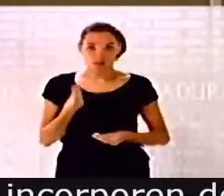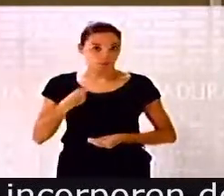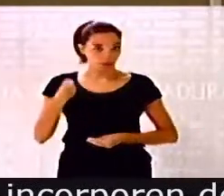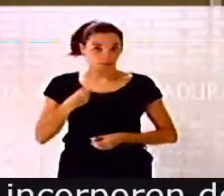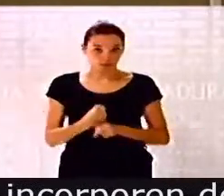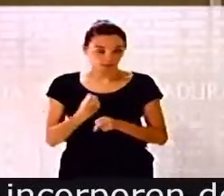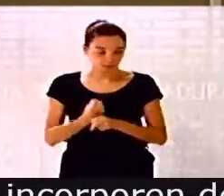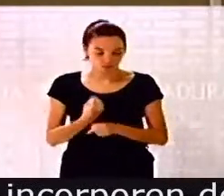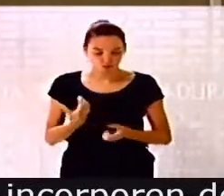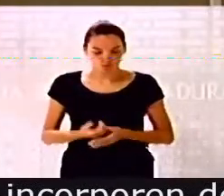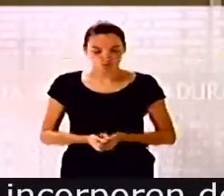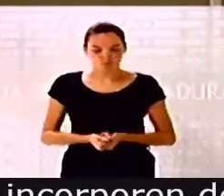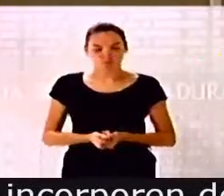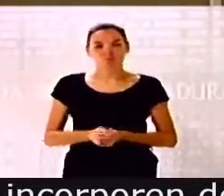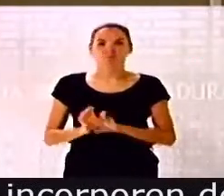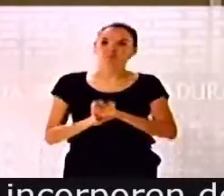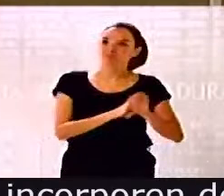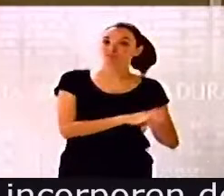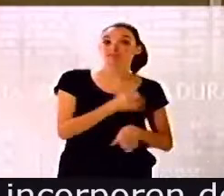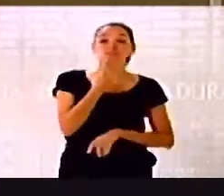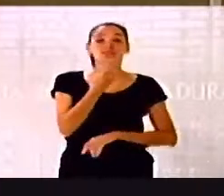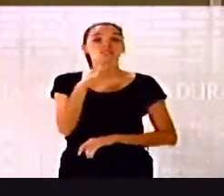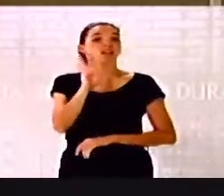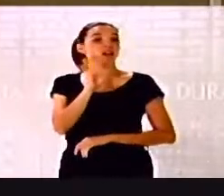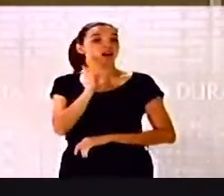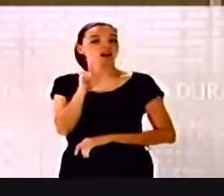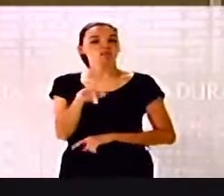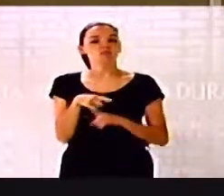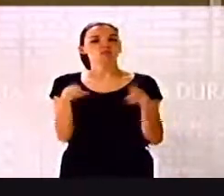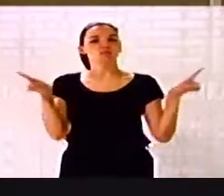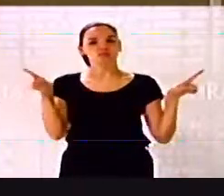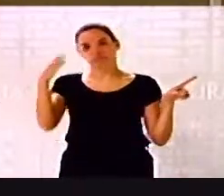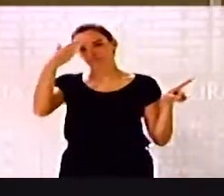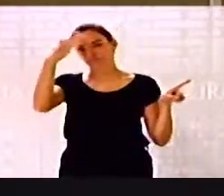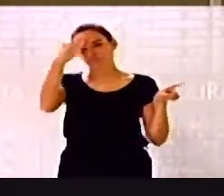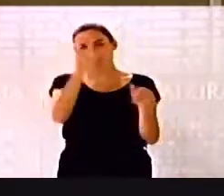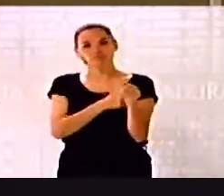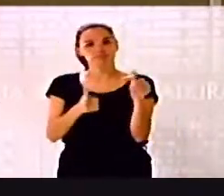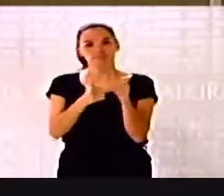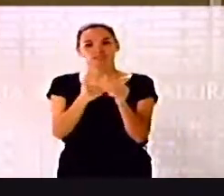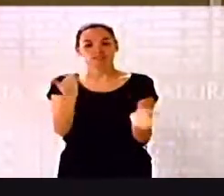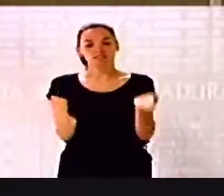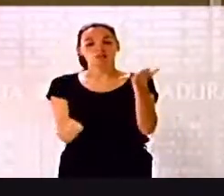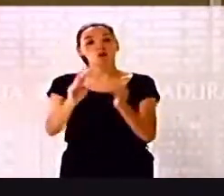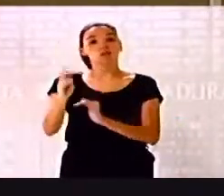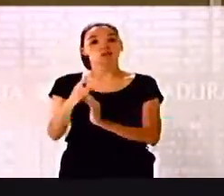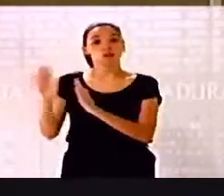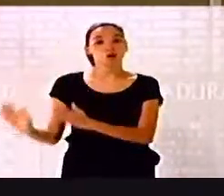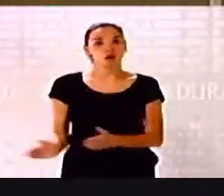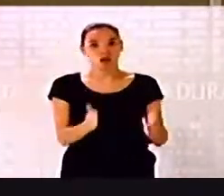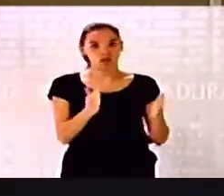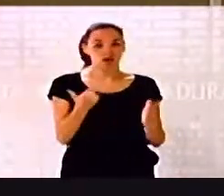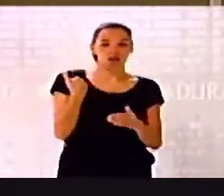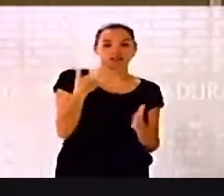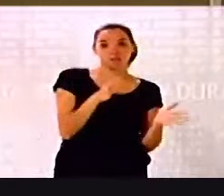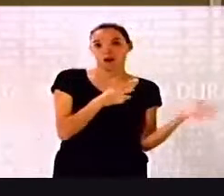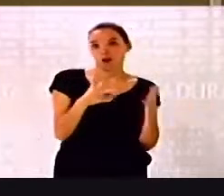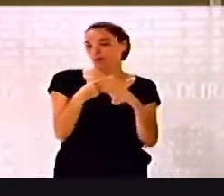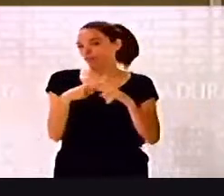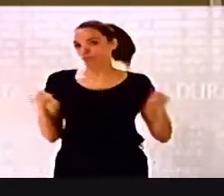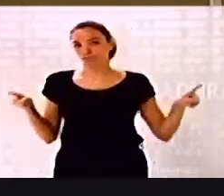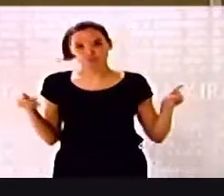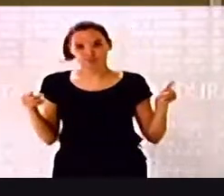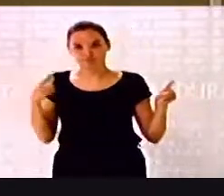actividad. Les decía que había una diferencia fundamental con respecto a la primera oleada. La diferencia fundamental